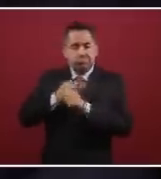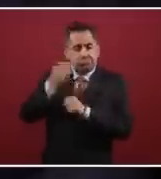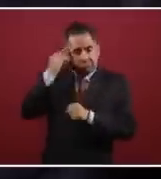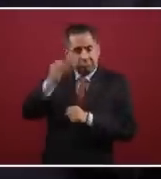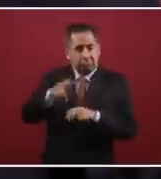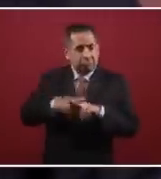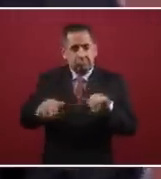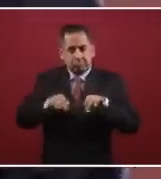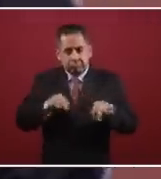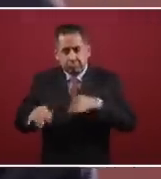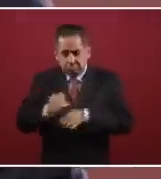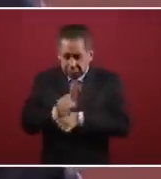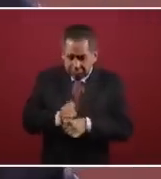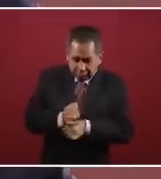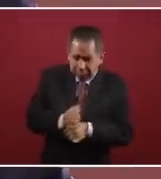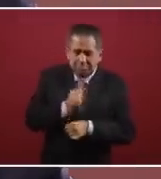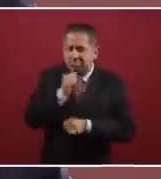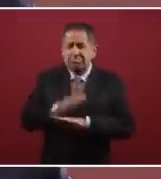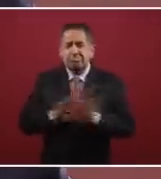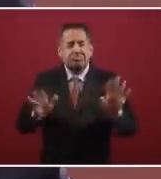está trabajando en investigaciones,